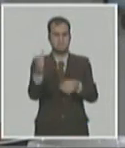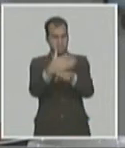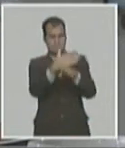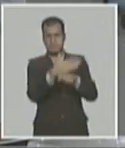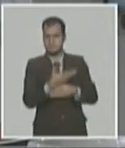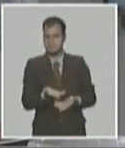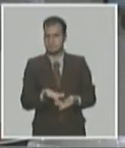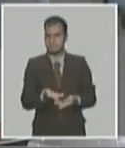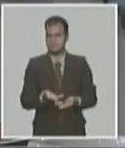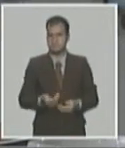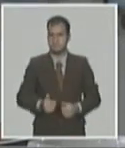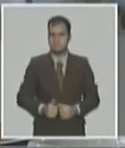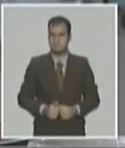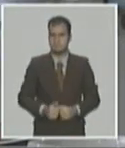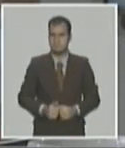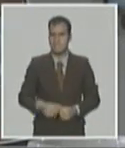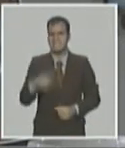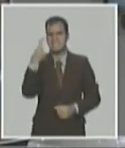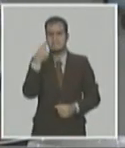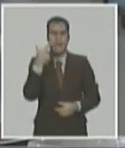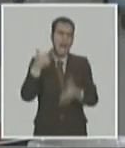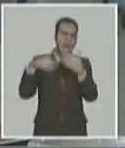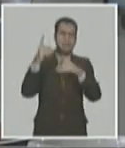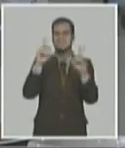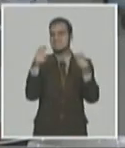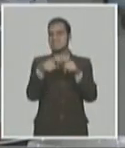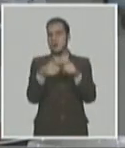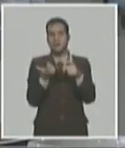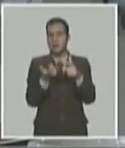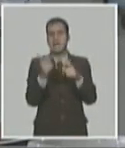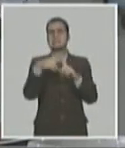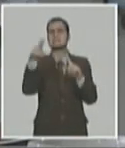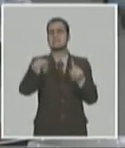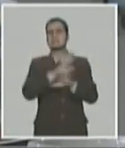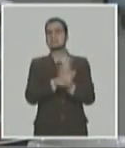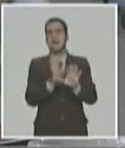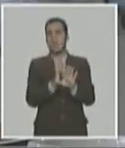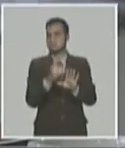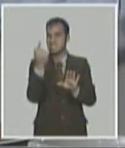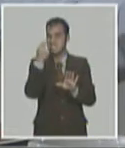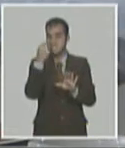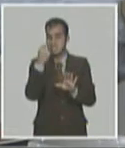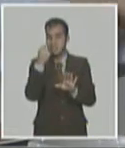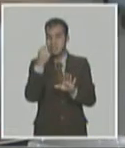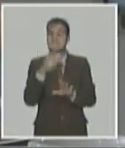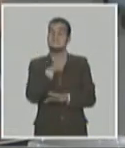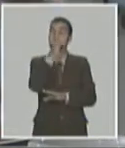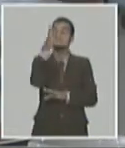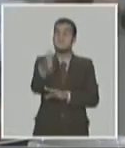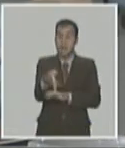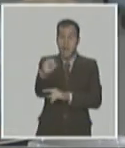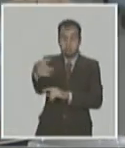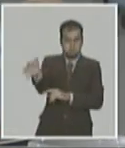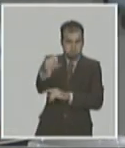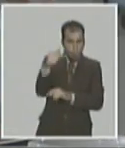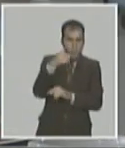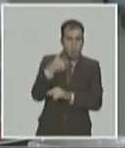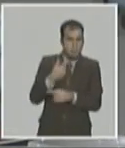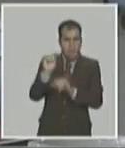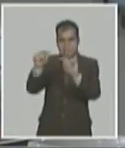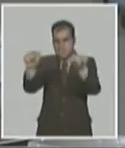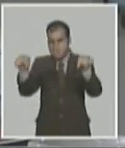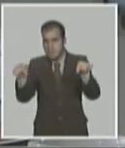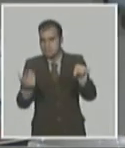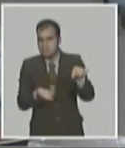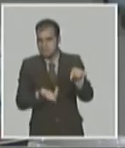una reunión en un teatro, es un intercambio con el secretario, es ir ahí al núcleo, es intercambiar. Pero en ese